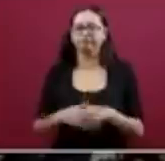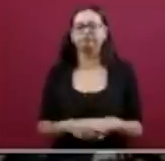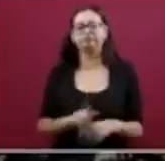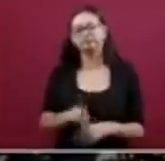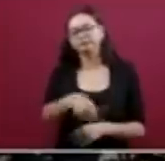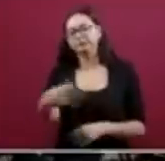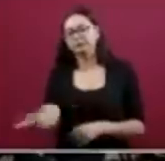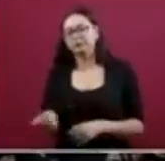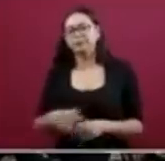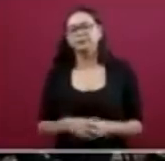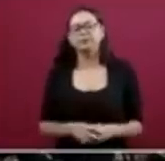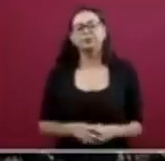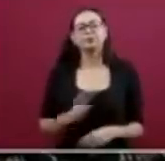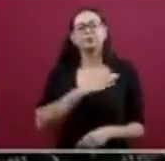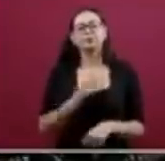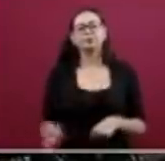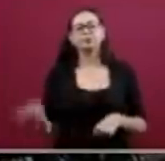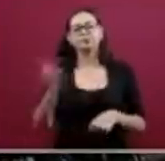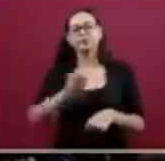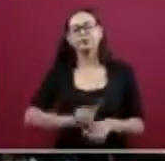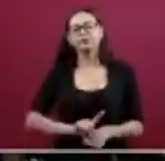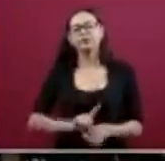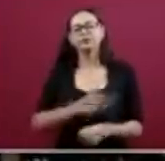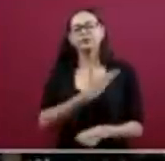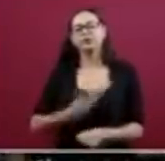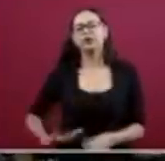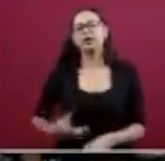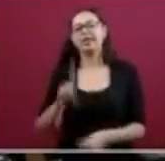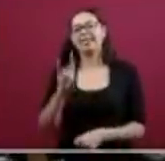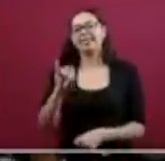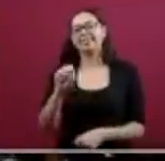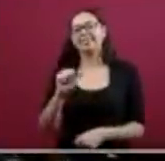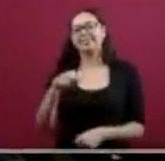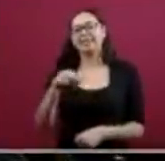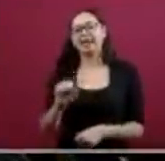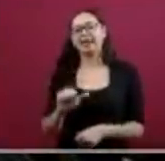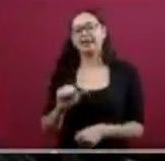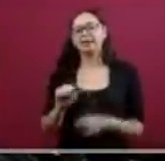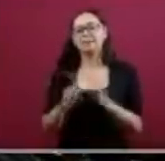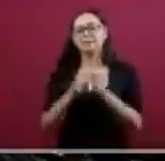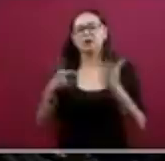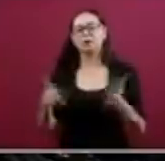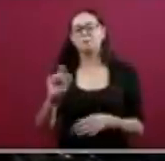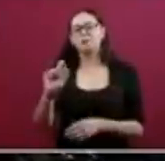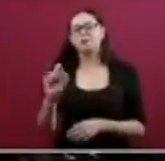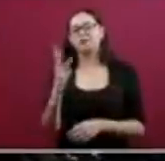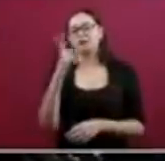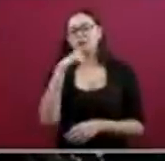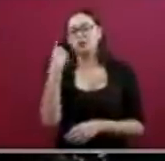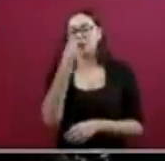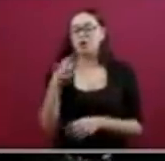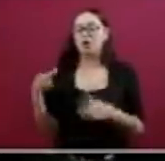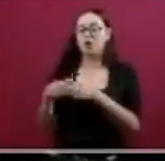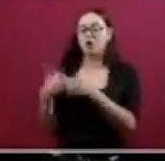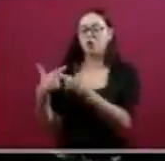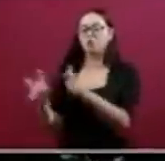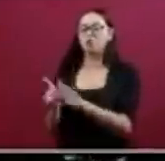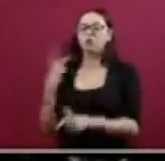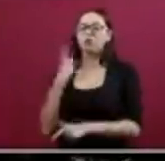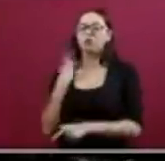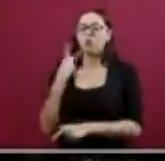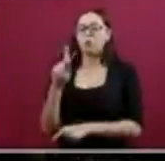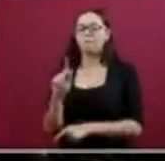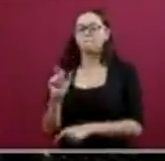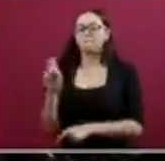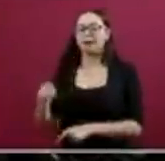Buenos días, presidente. Diana Benítez, del periódico 24 Horas. Preguntarle, el PAN está acusando al senador Napoleón Gómez Urrutia de estar detrás